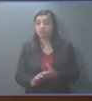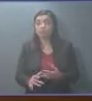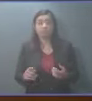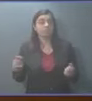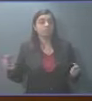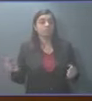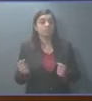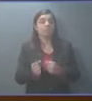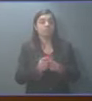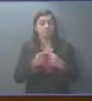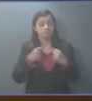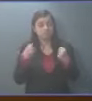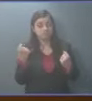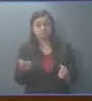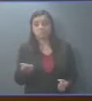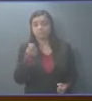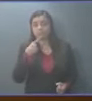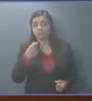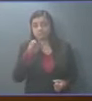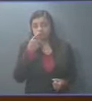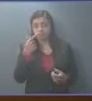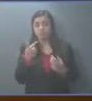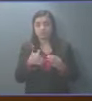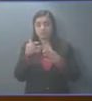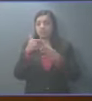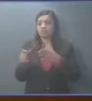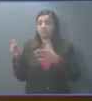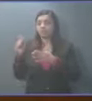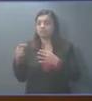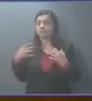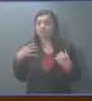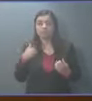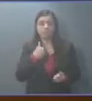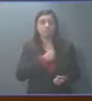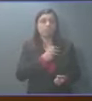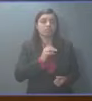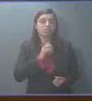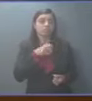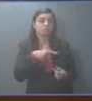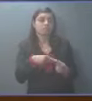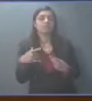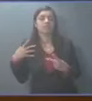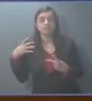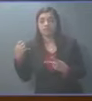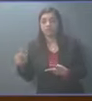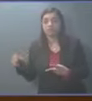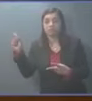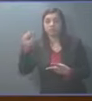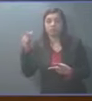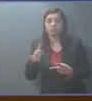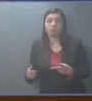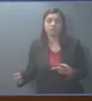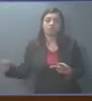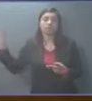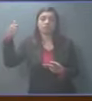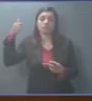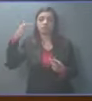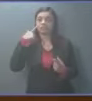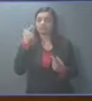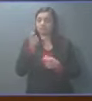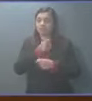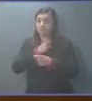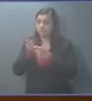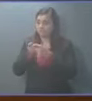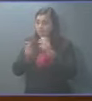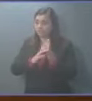de medicamentos y apoyaron todas las carteras de Estado, el Ministerio de Obras Públicas, Salud como ente rector, obviamente administrando